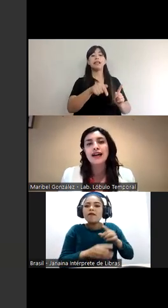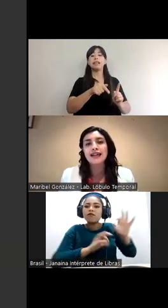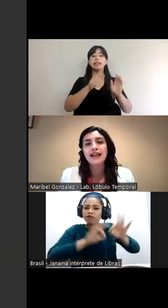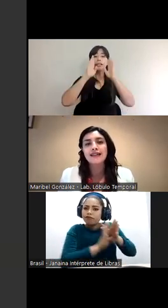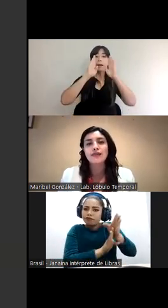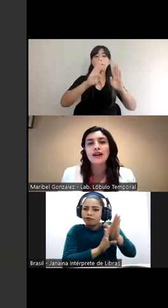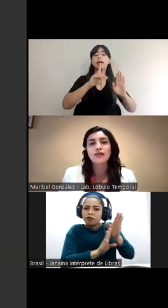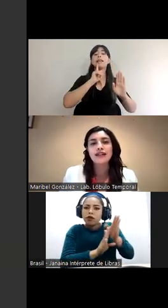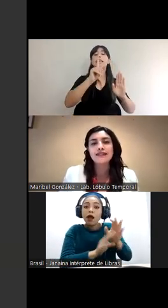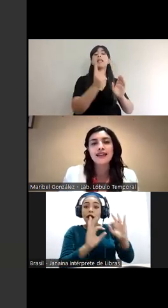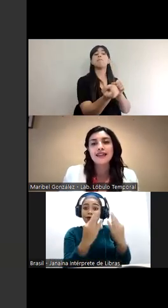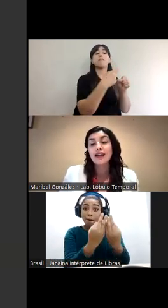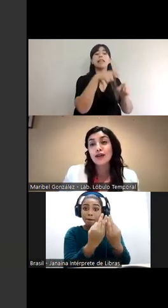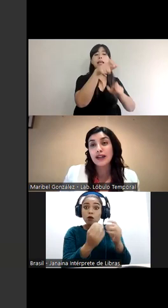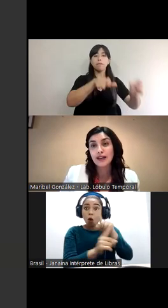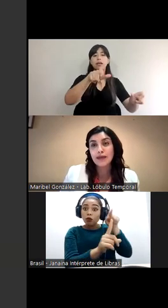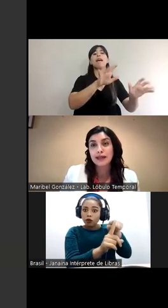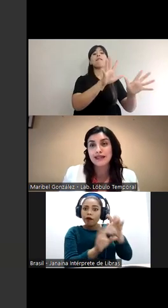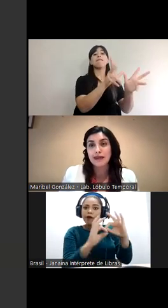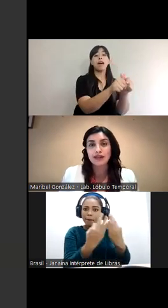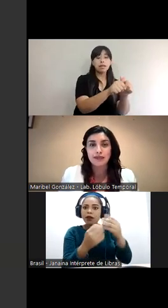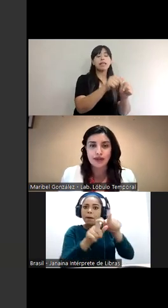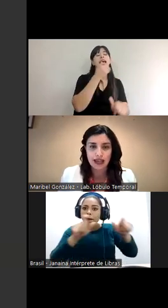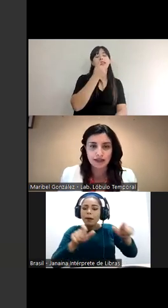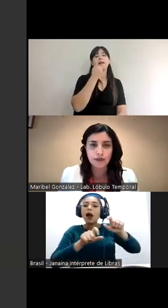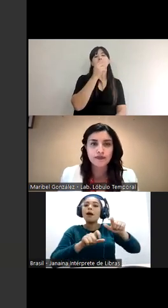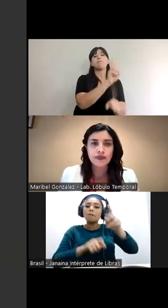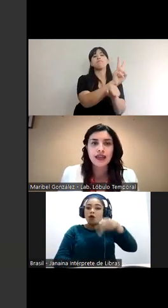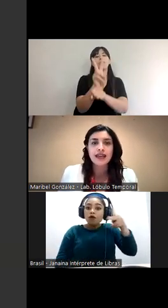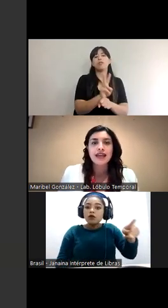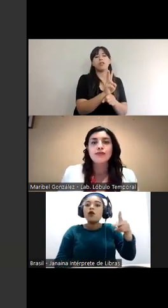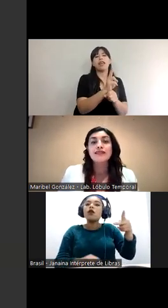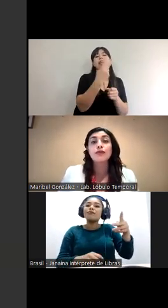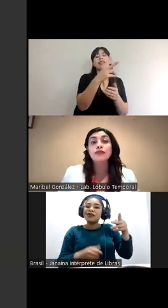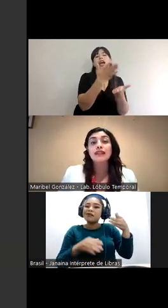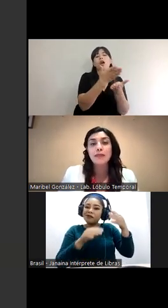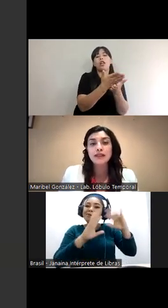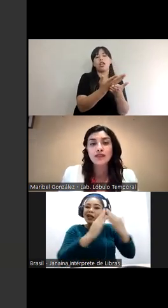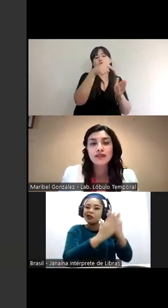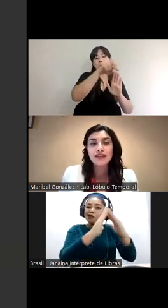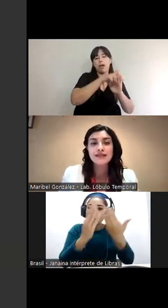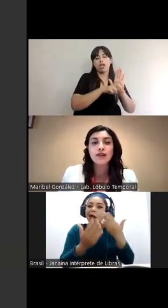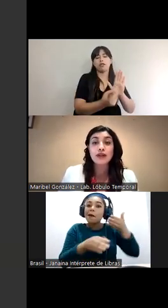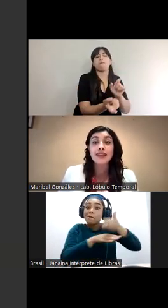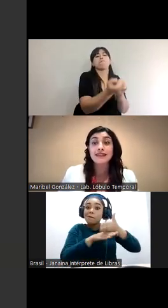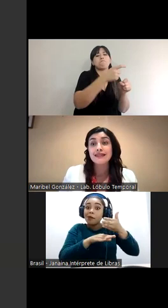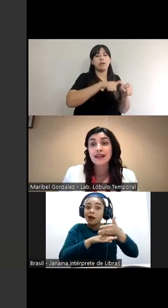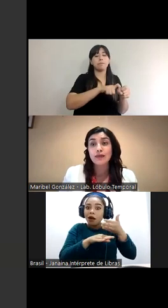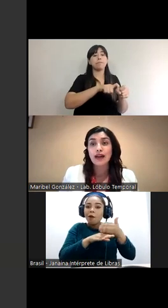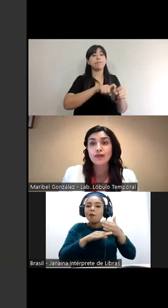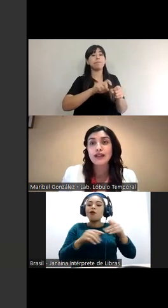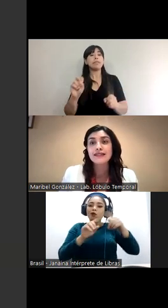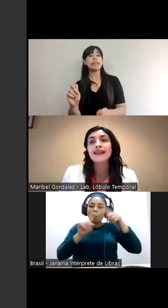como a las educadoras de los colegios que participaron del proyecto. En una segunda etapa, entonces, algunas de